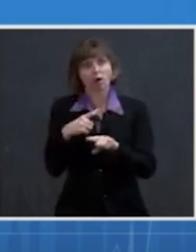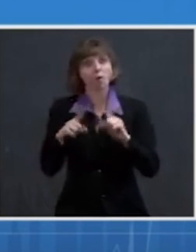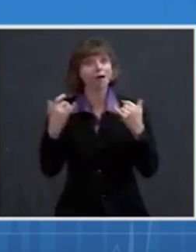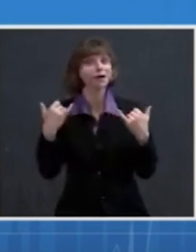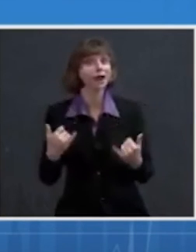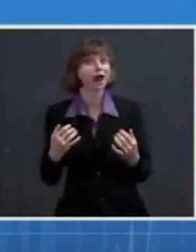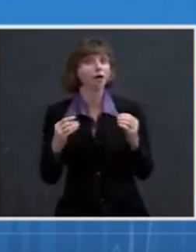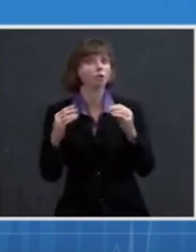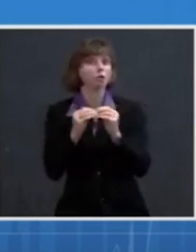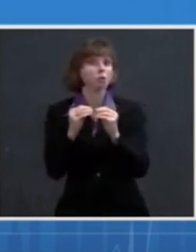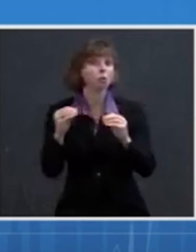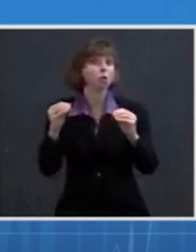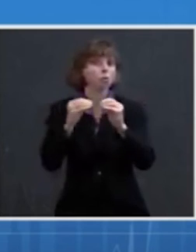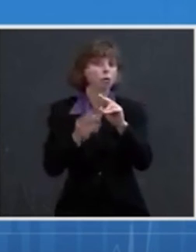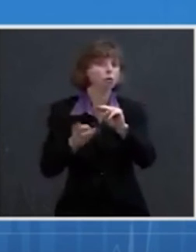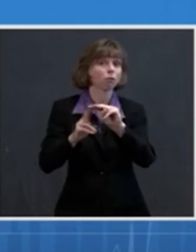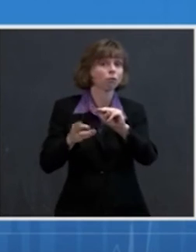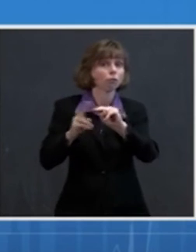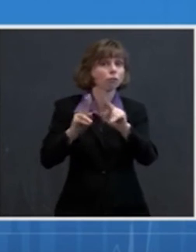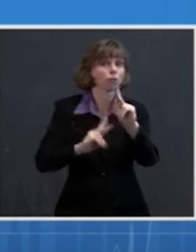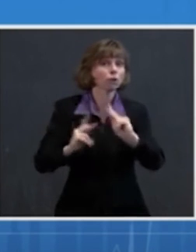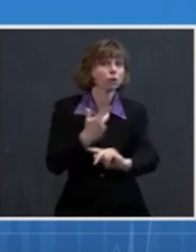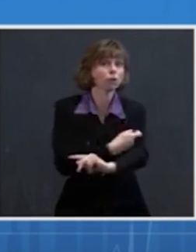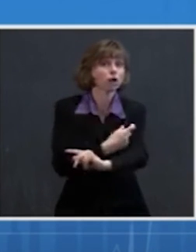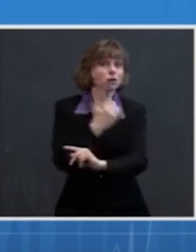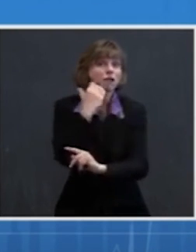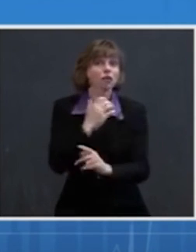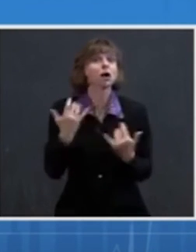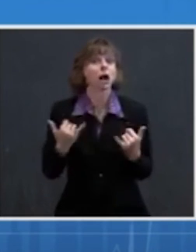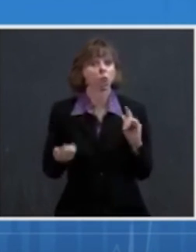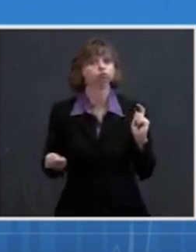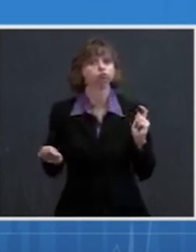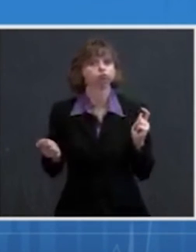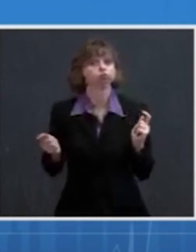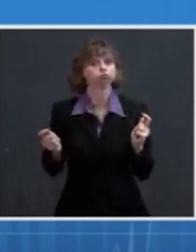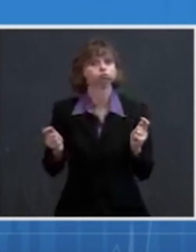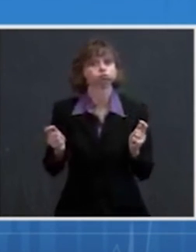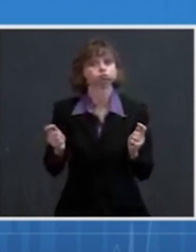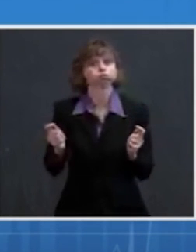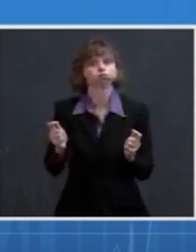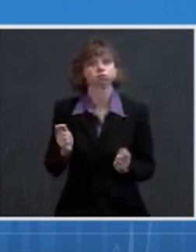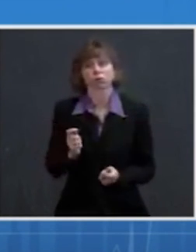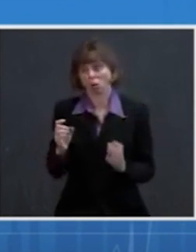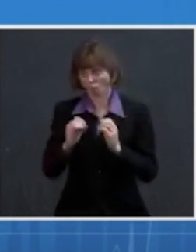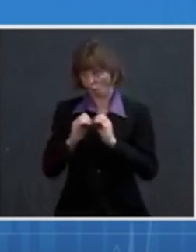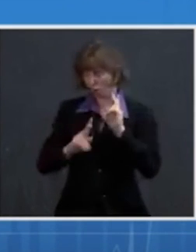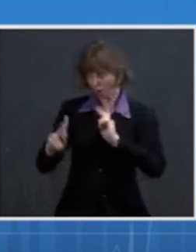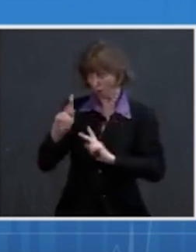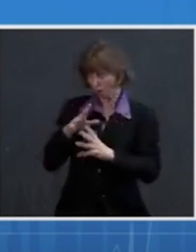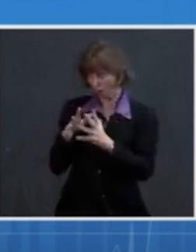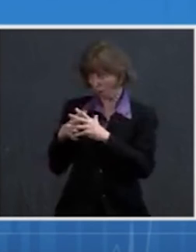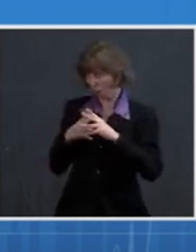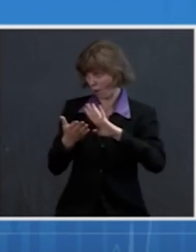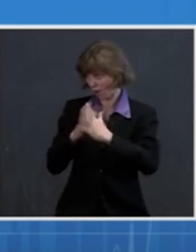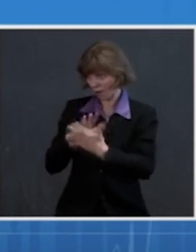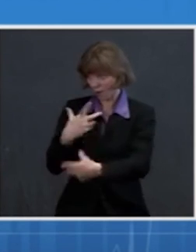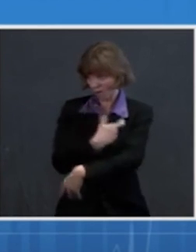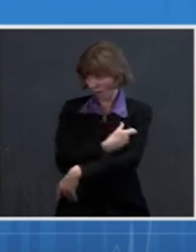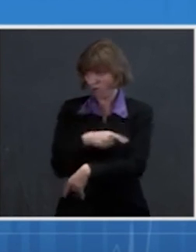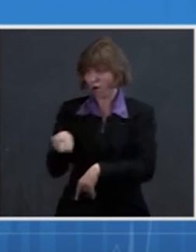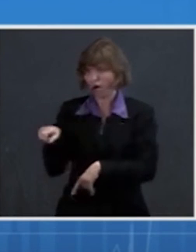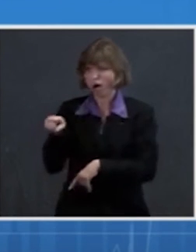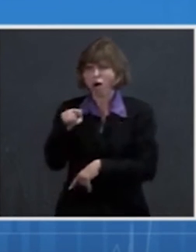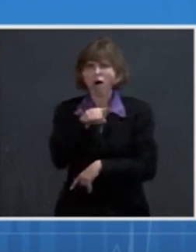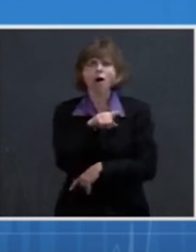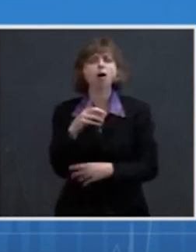cada día estamos comenzando a doblar una esquina a medida que se vacuna más estadounidenses un creciente cuerpo de evidencia ahora nos dice que hay